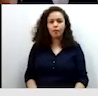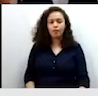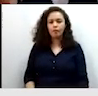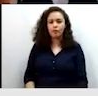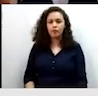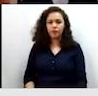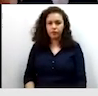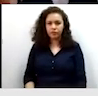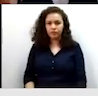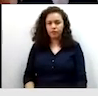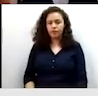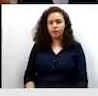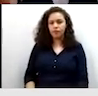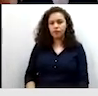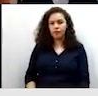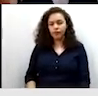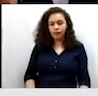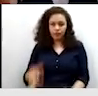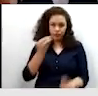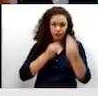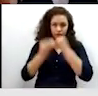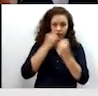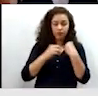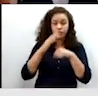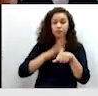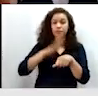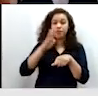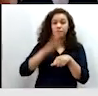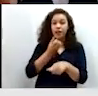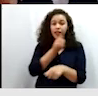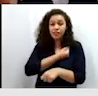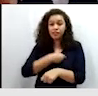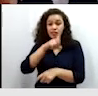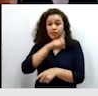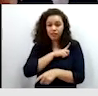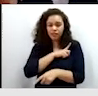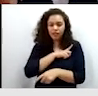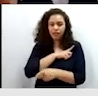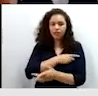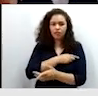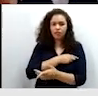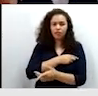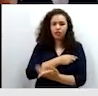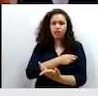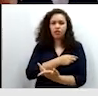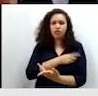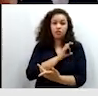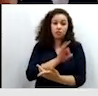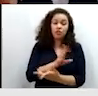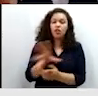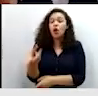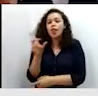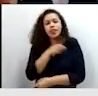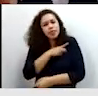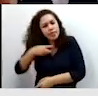Pues los alimentos que deben de ser lo más nutritivos que se puedan, o más bien no, deben de ser nutritivos